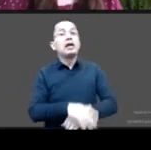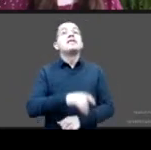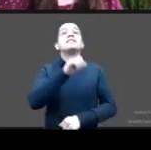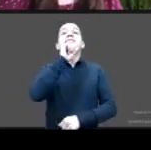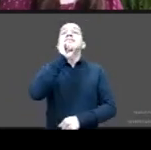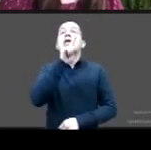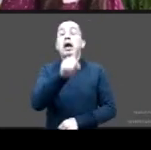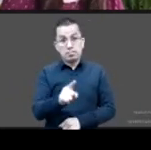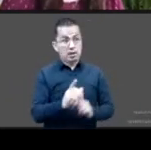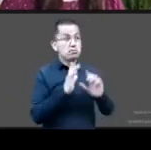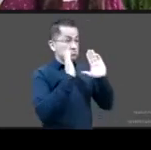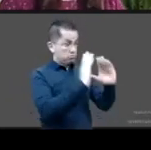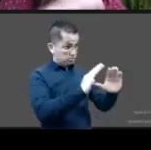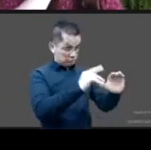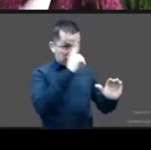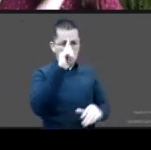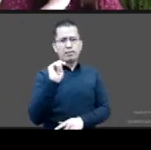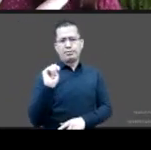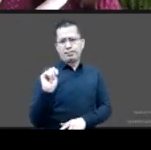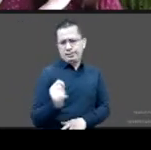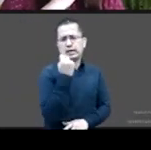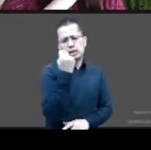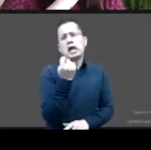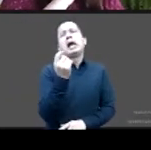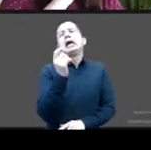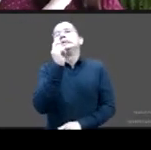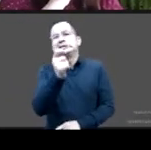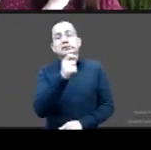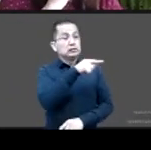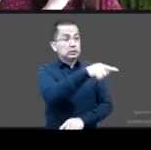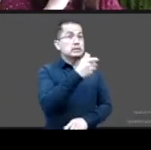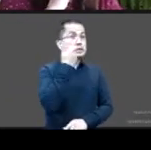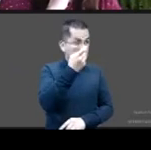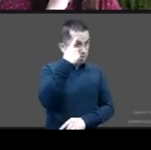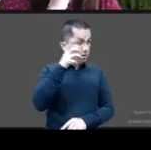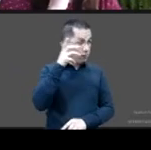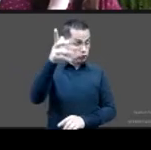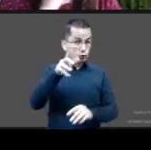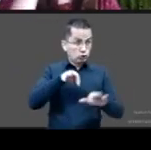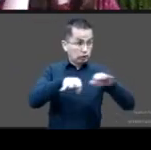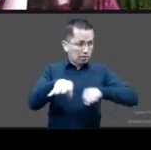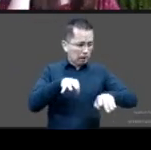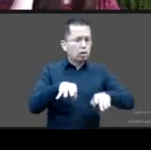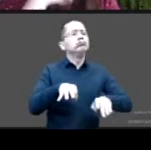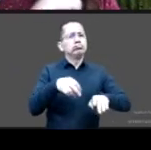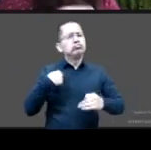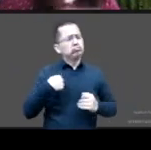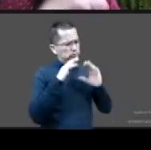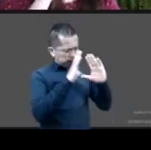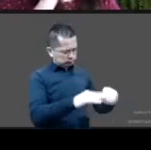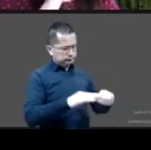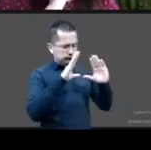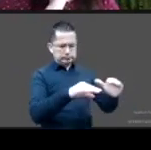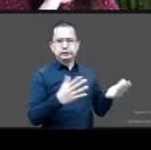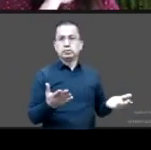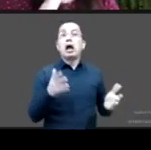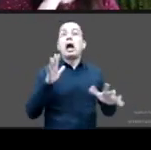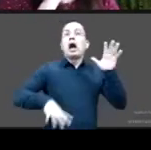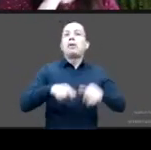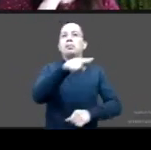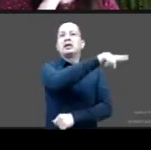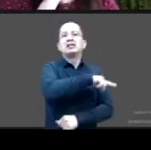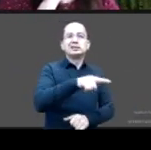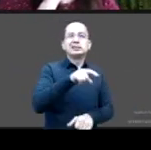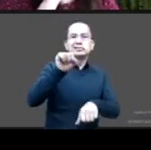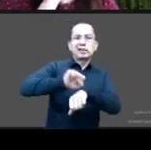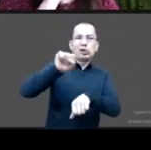orientarse hacia la vida del trabajo retoman sus estudios muchos de ellos quienes habían dejado trunca la secundaria la terminan